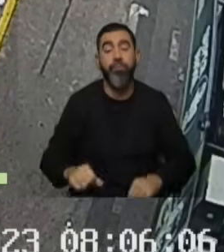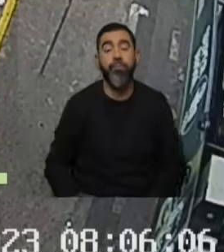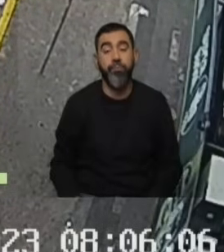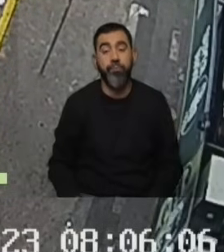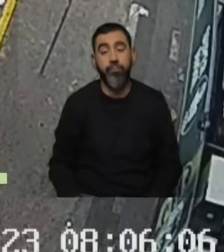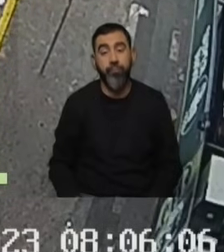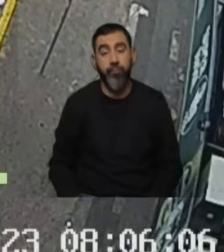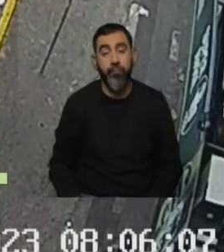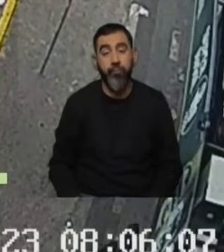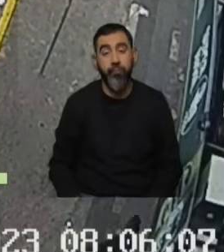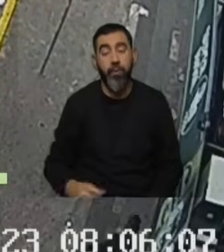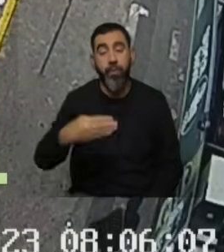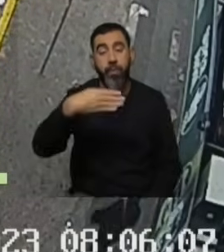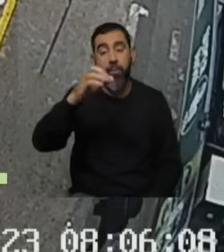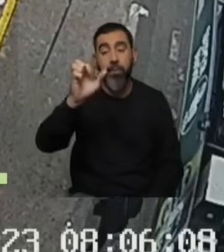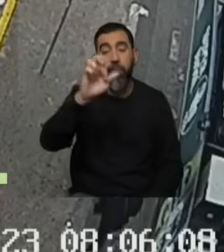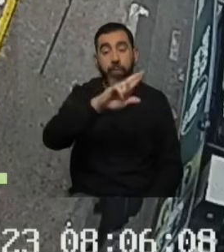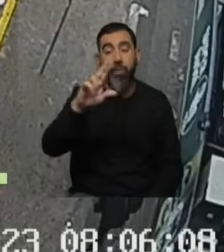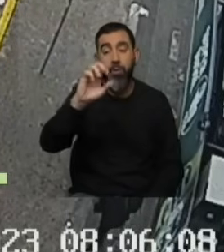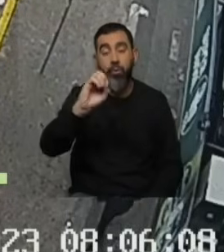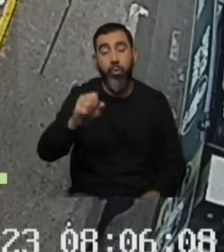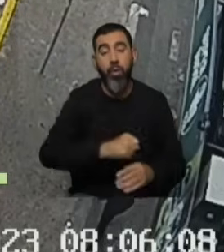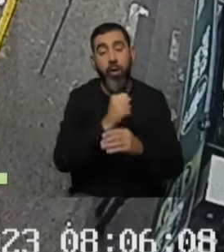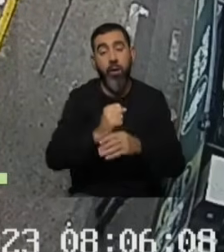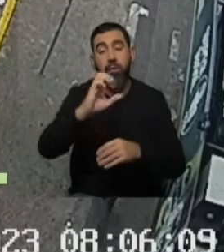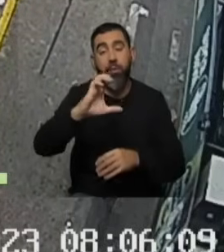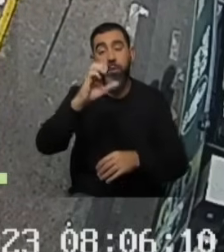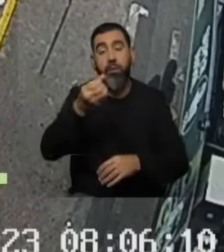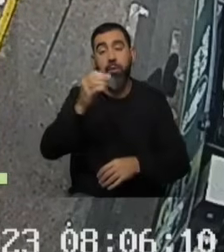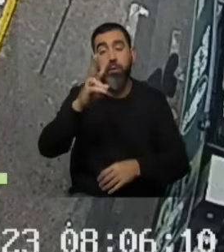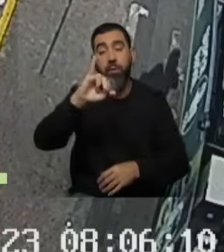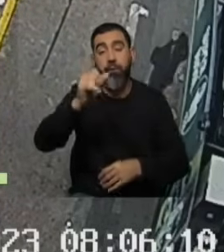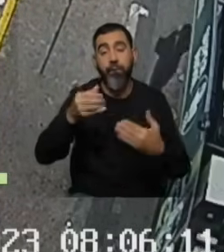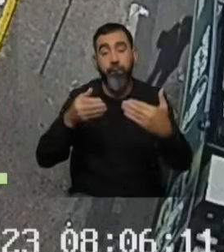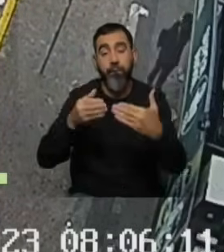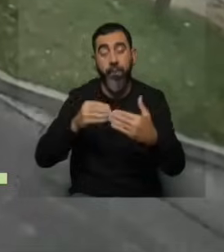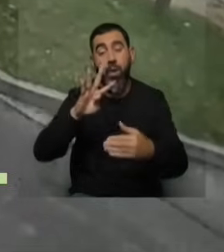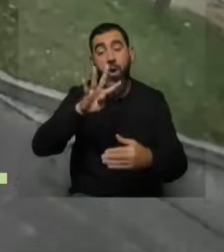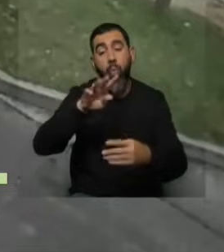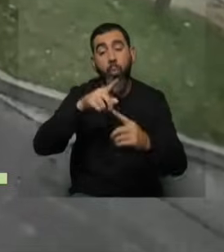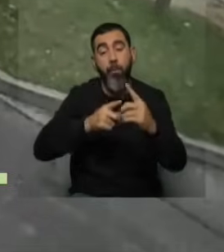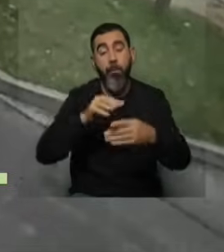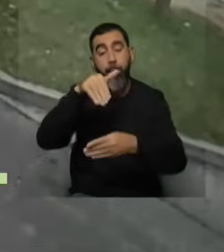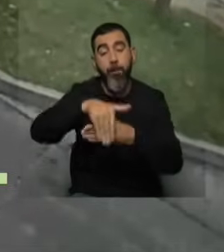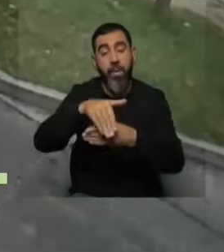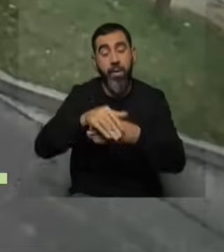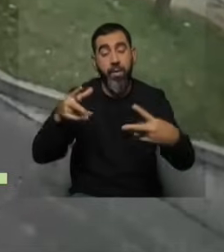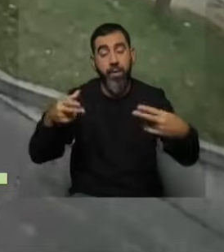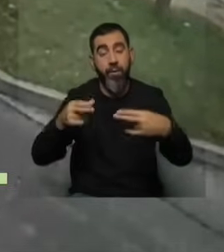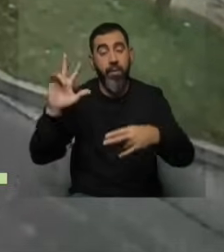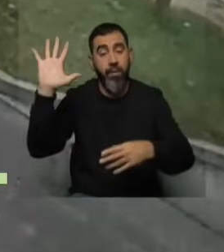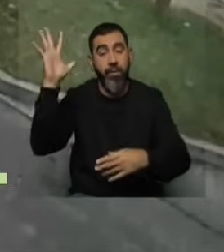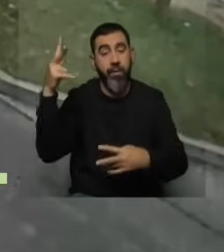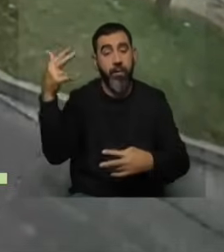demolición berro desde Benito Lamas hasta Luis cavia también estará cortado hasta las 4:30 de la tarde por podas en la zona